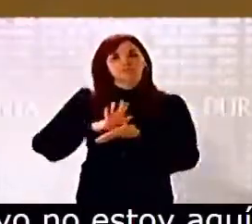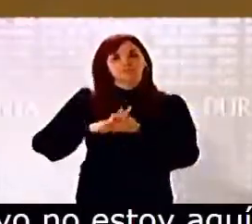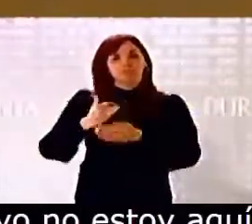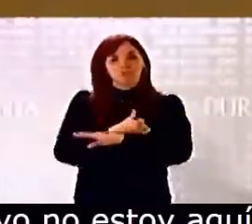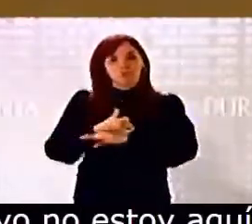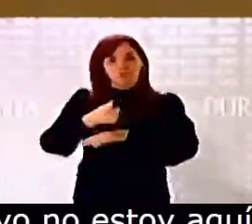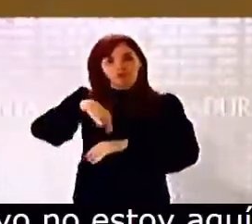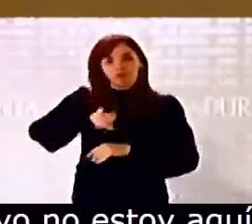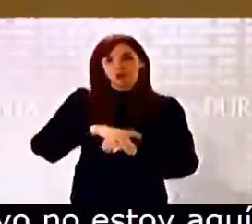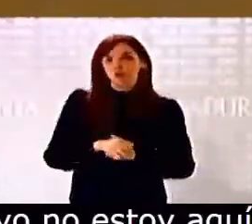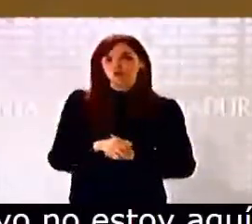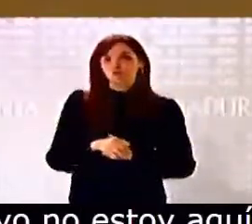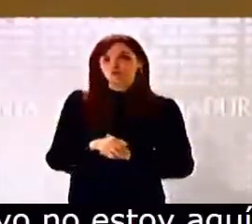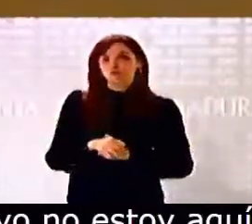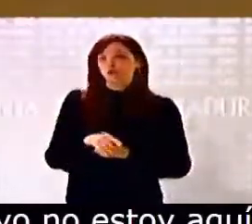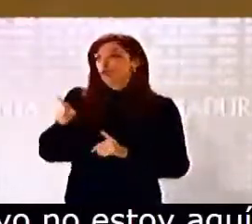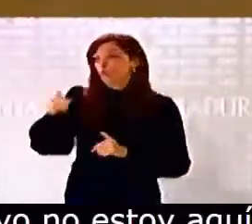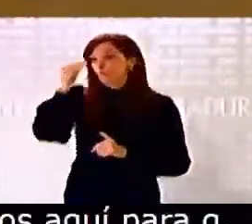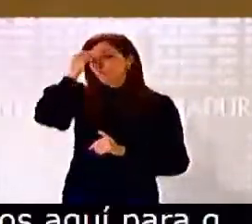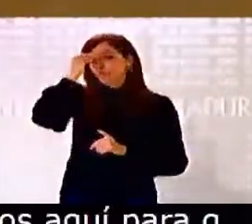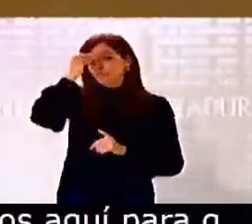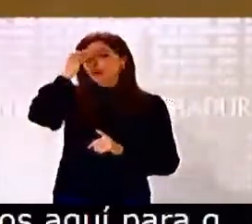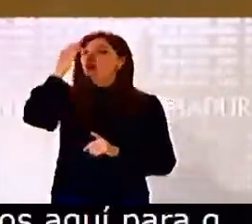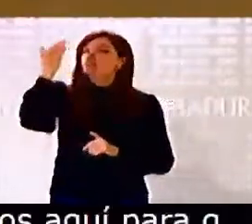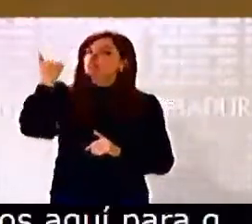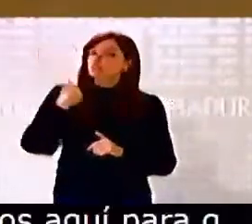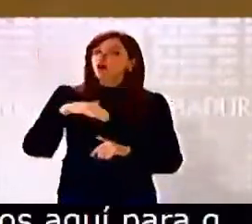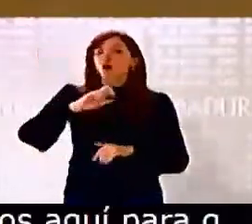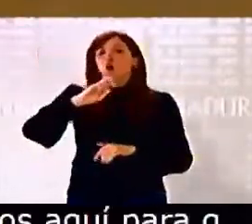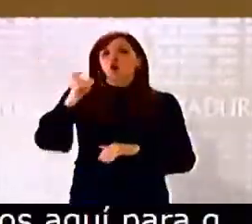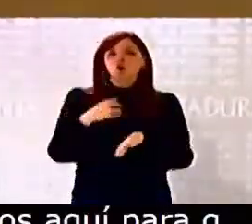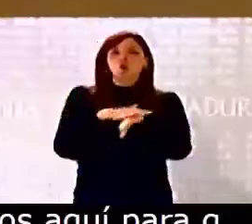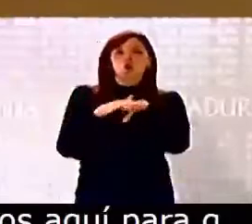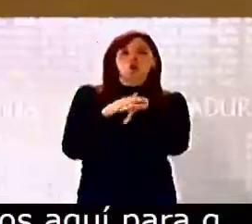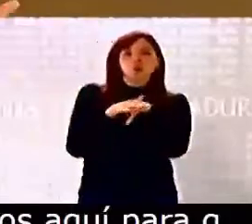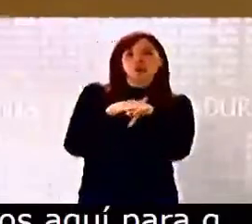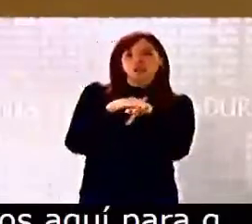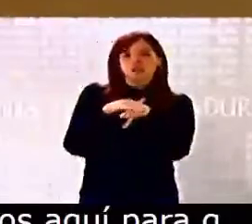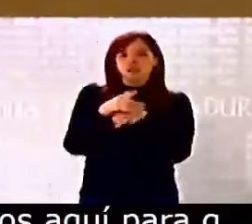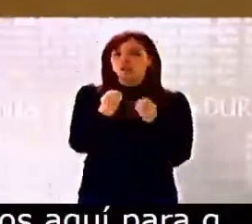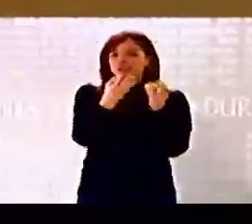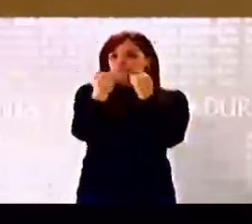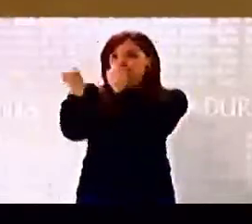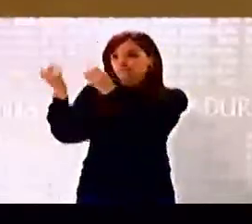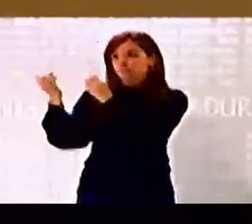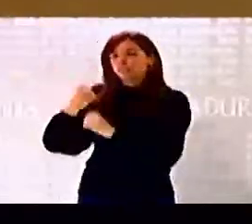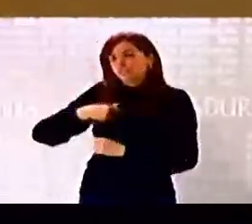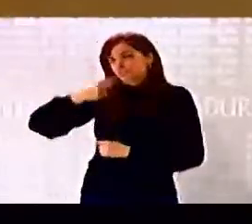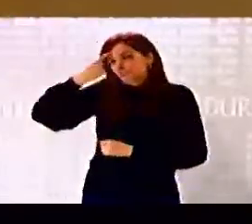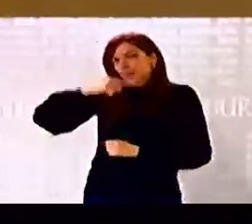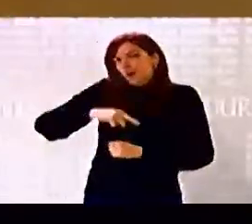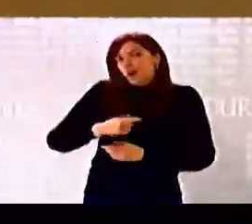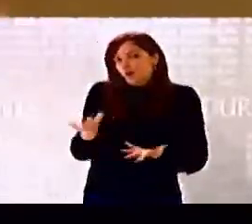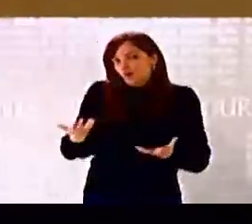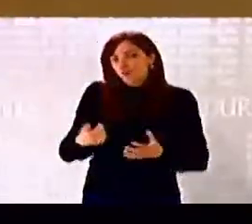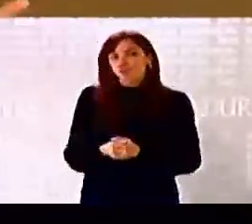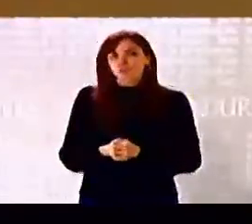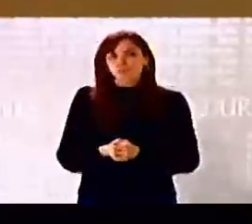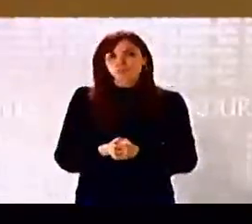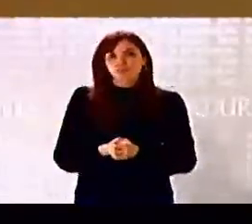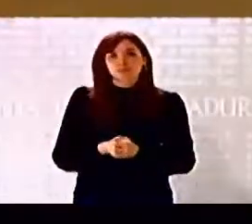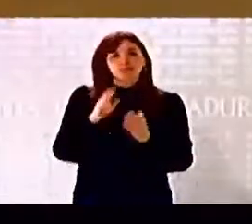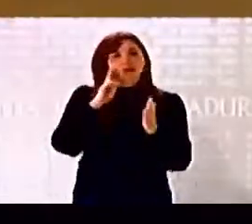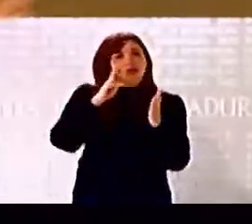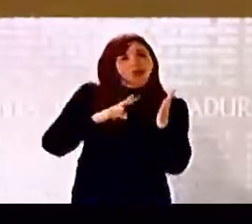¿Usted cree que yo no sé las declaraciones que han hecho ya otros gobiernos autonómicos? Es mi obligación conocerlo y leer cada